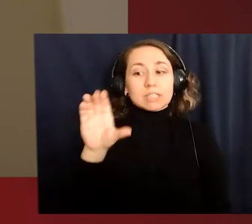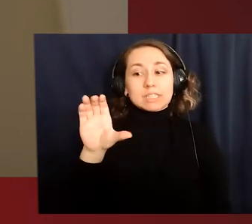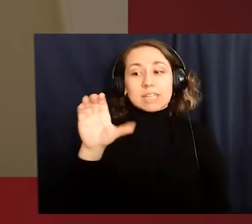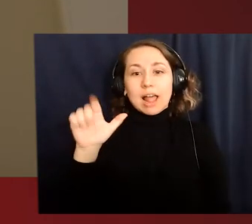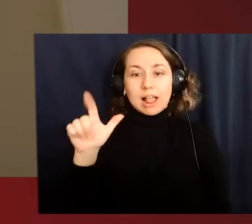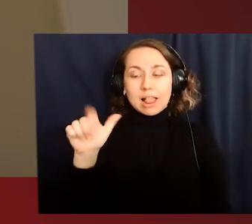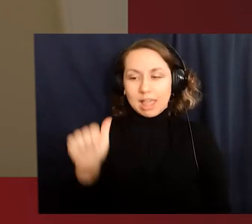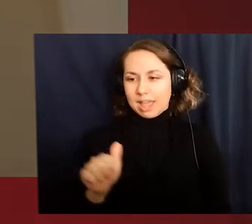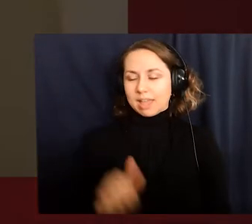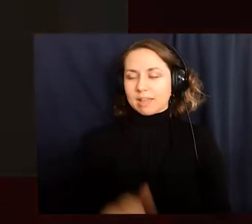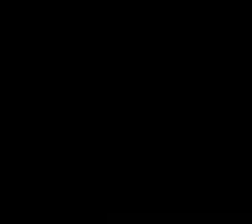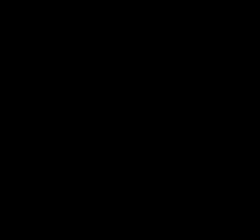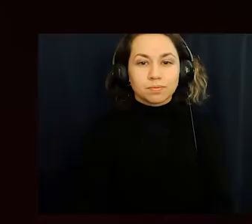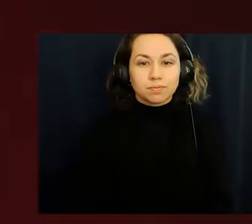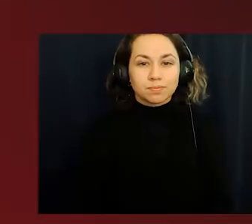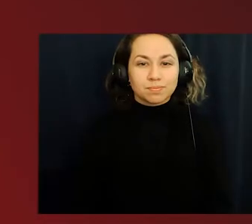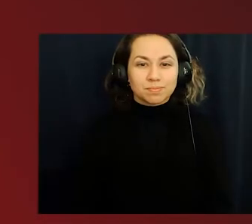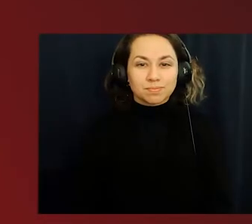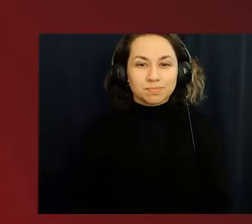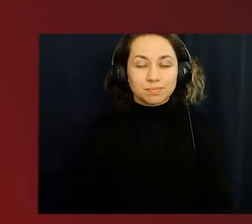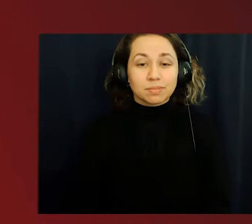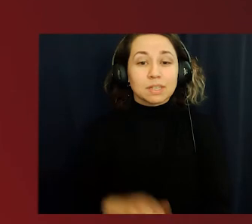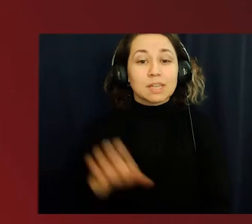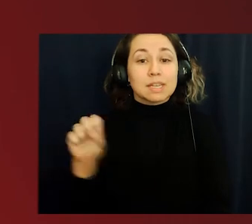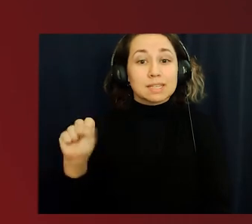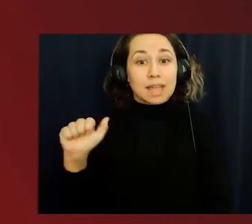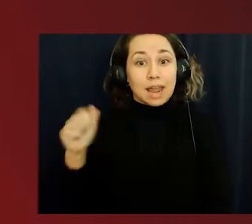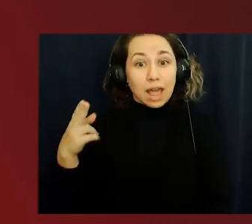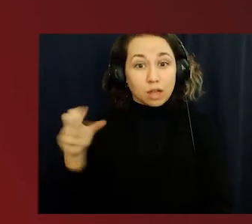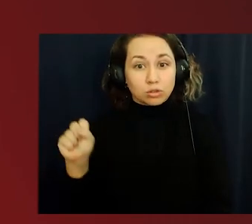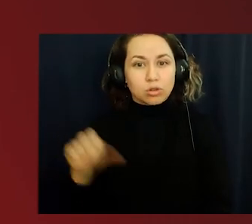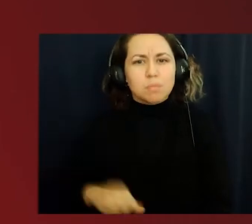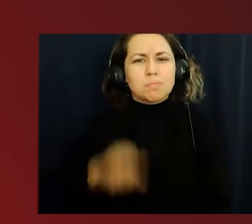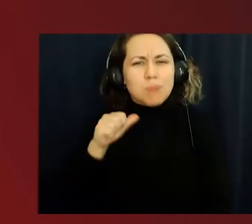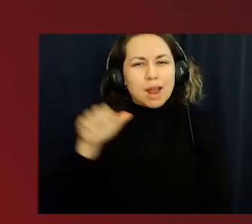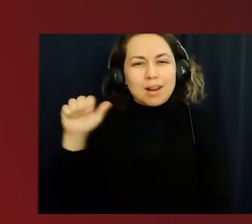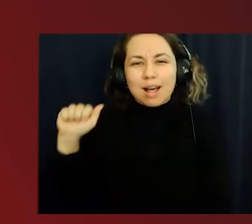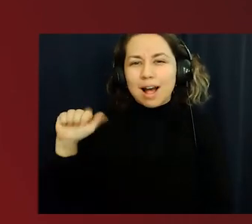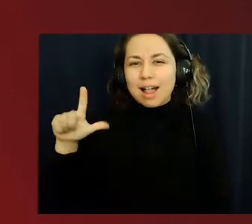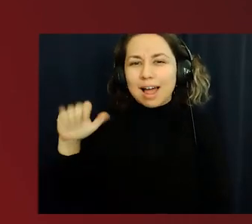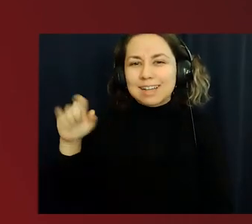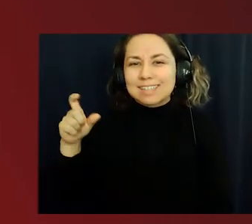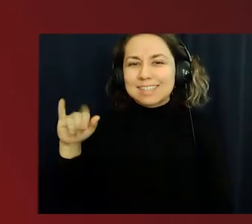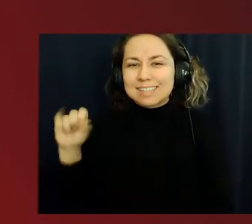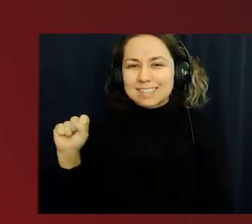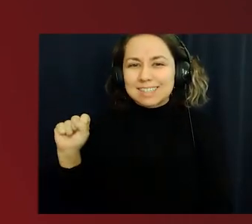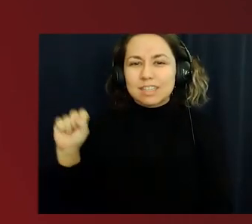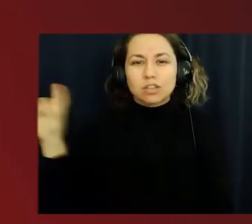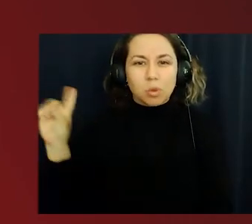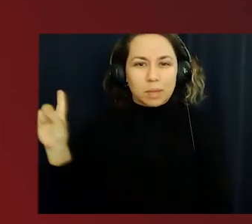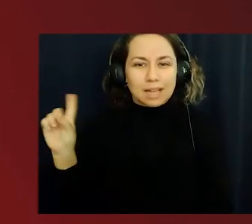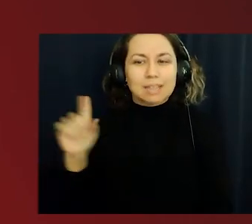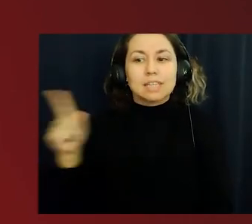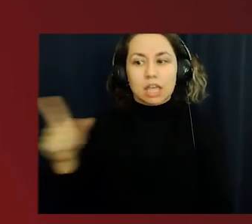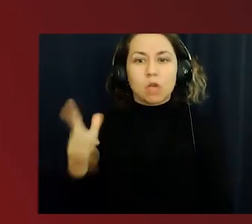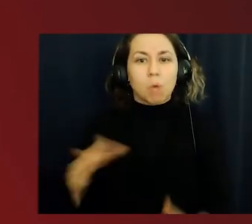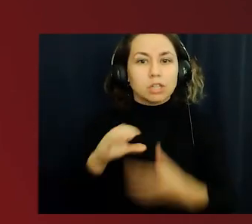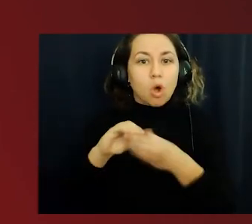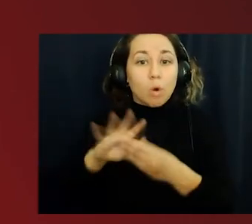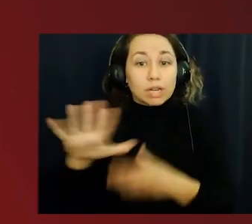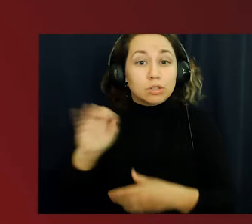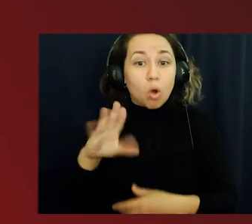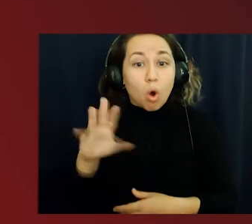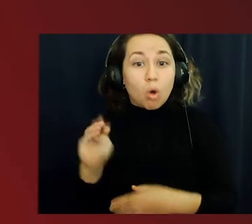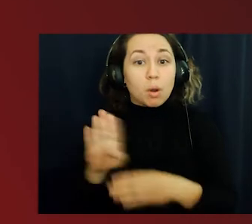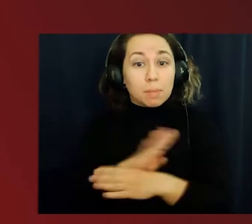UCLA. Santana High School está muy orgulloso de Alexis Domínguez. Su meta es abrir su propio negocio, viajar